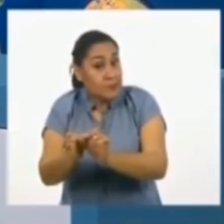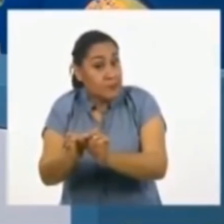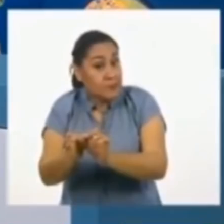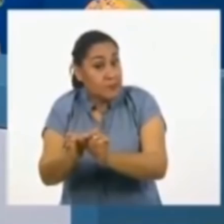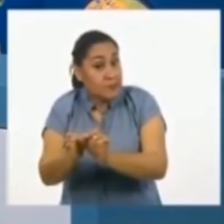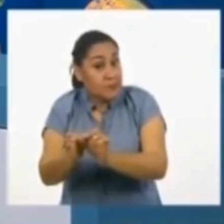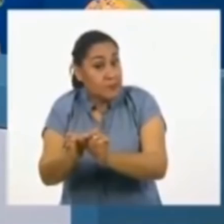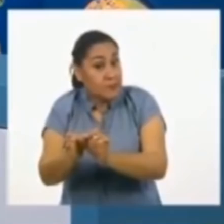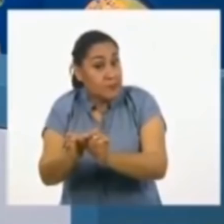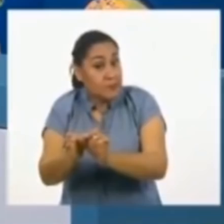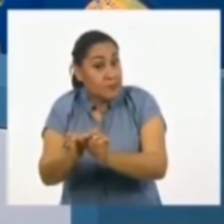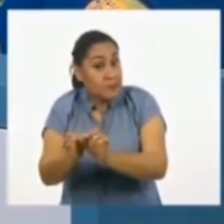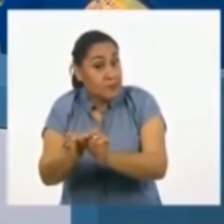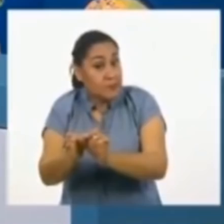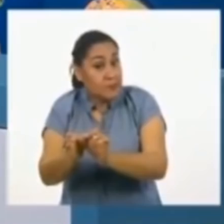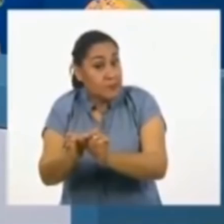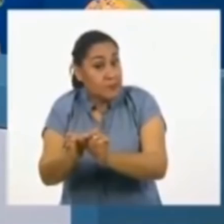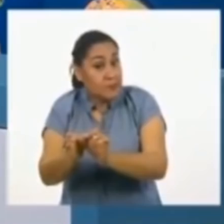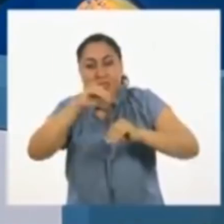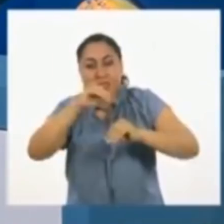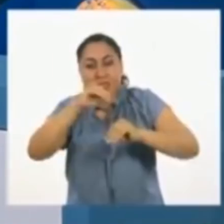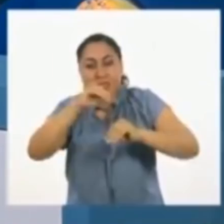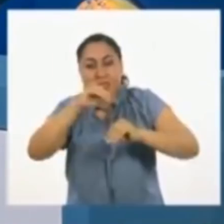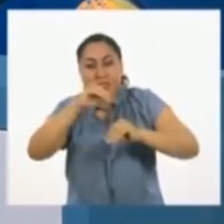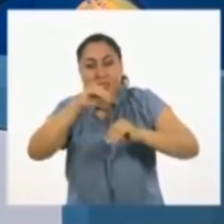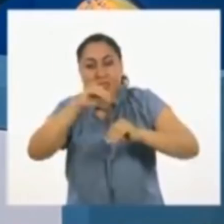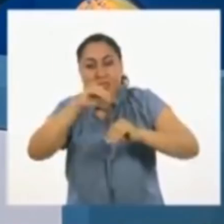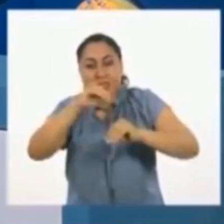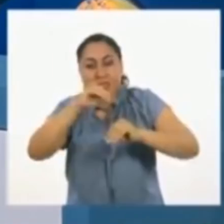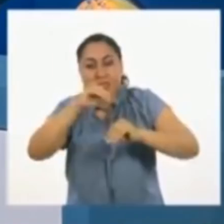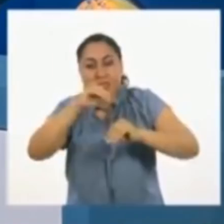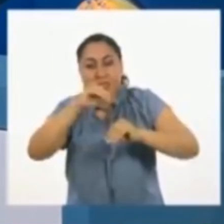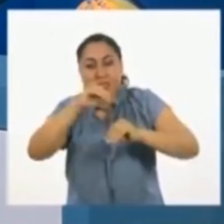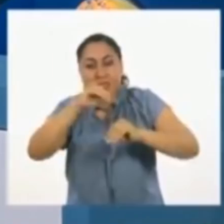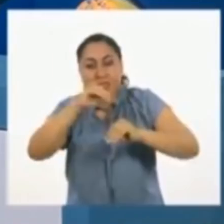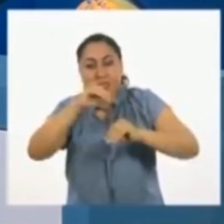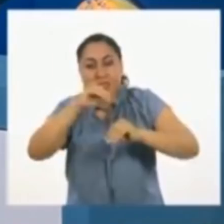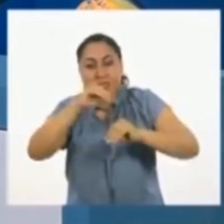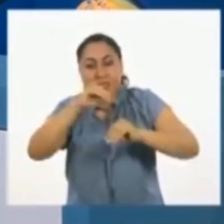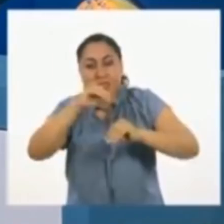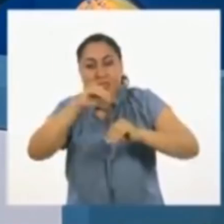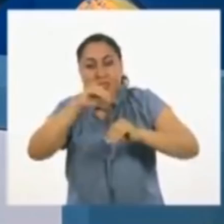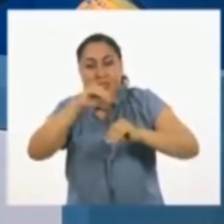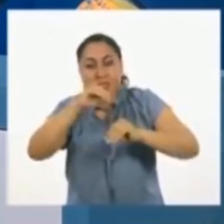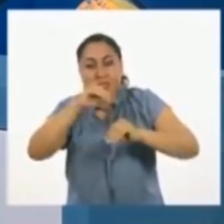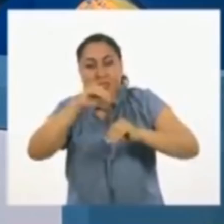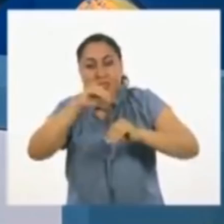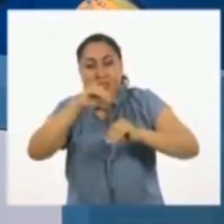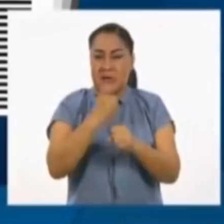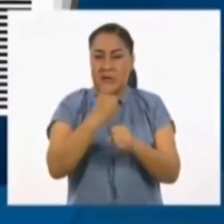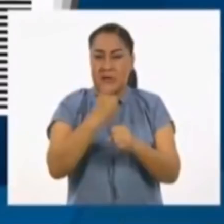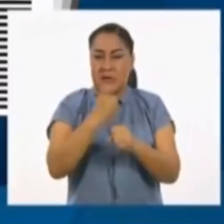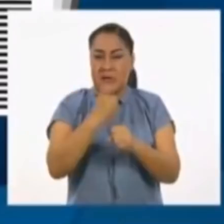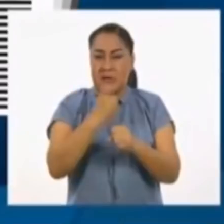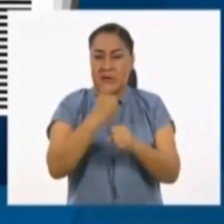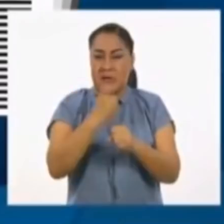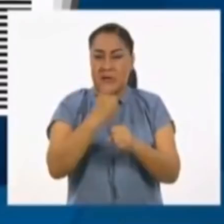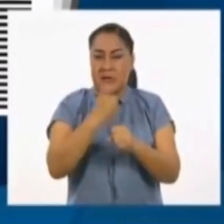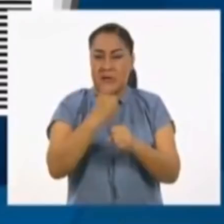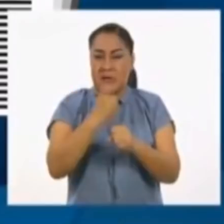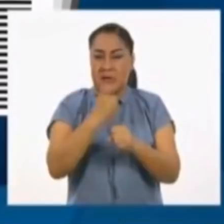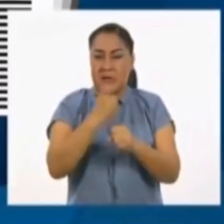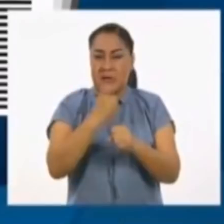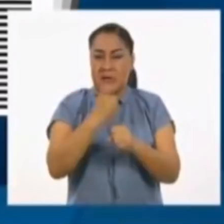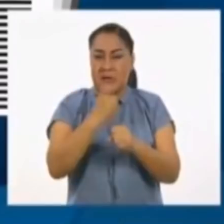estos textos e imágenes le pueden atraer a nuestro público. También necesitamos de la carátula, el nombre y el título del boletín. Primero vamos